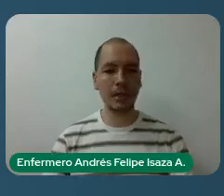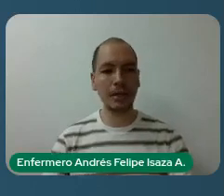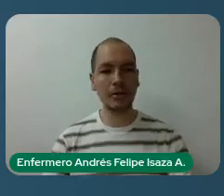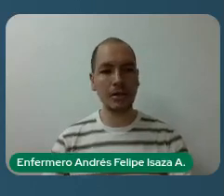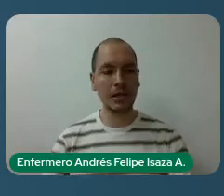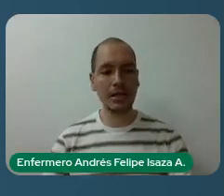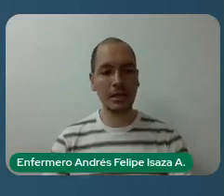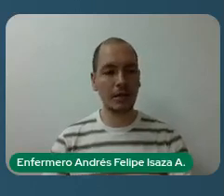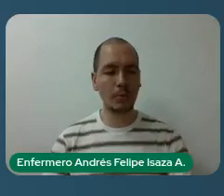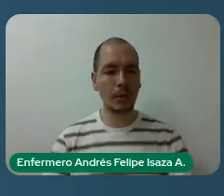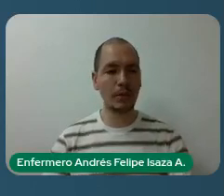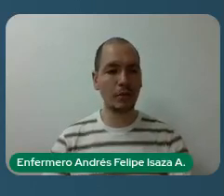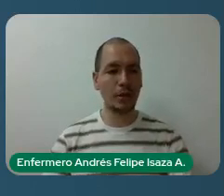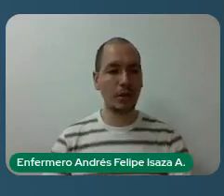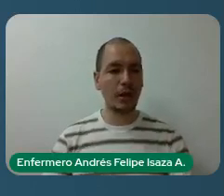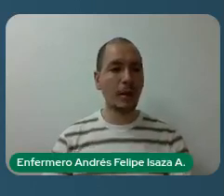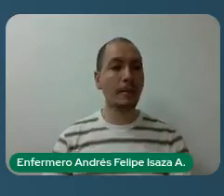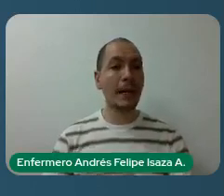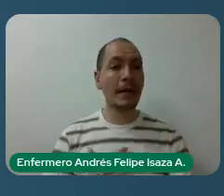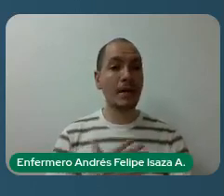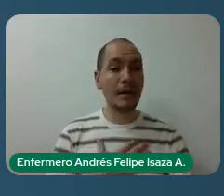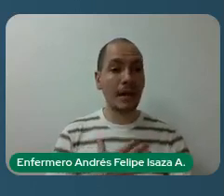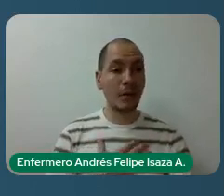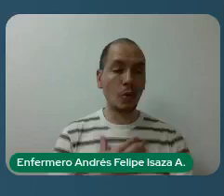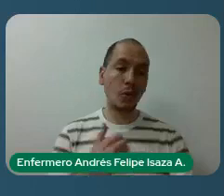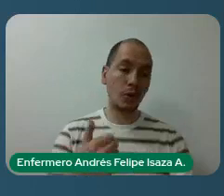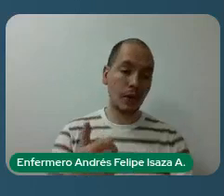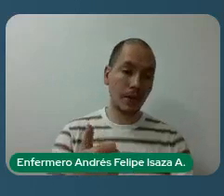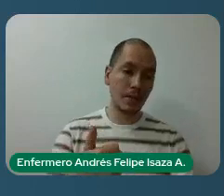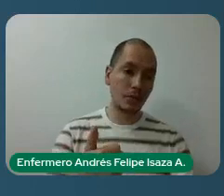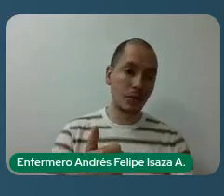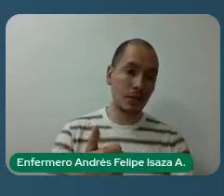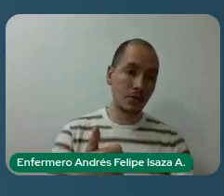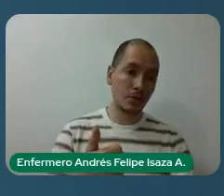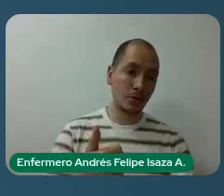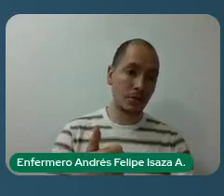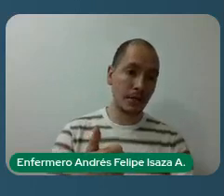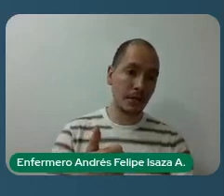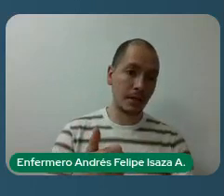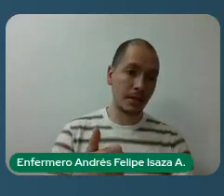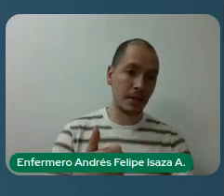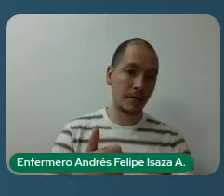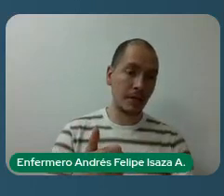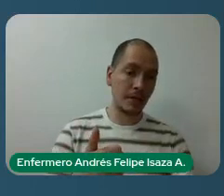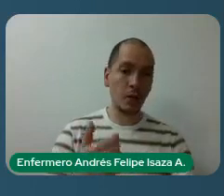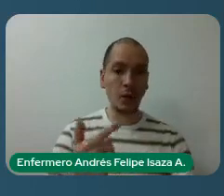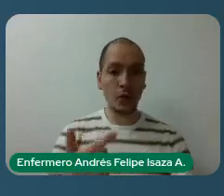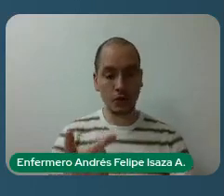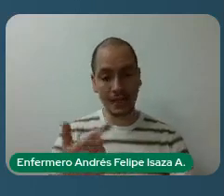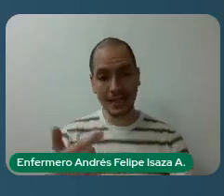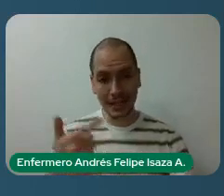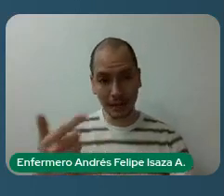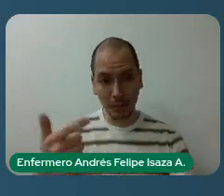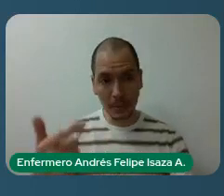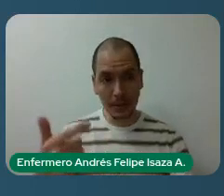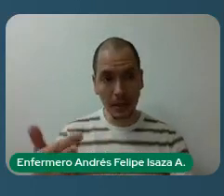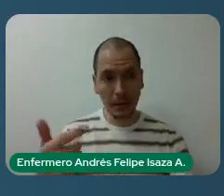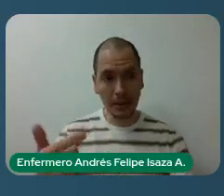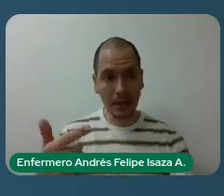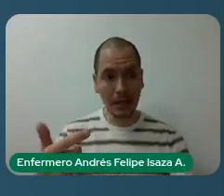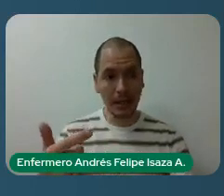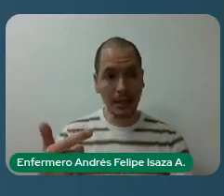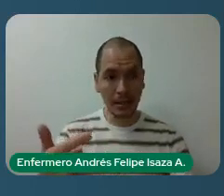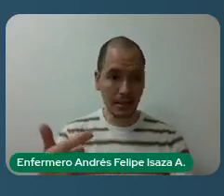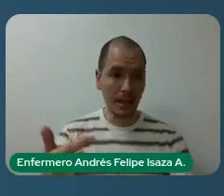sigue golpeando y sigue golpeando, para evitar, uno, que el paciente utilice los cordones para quitarse la vida, o dos, que siga golpeando